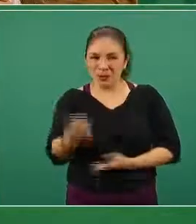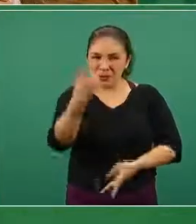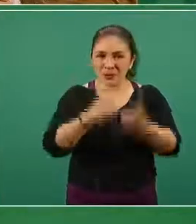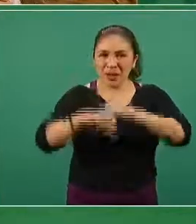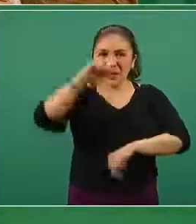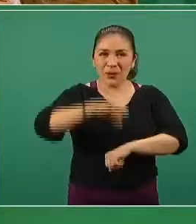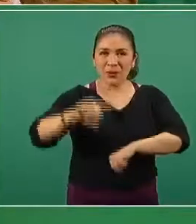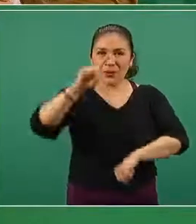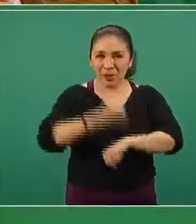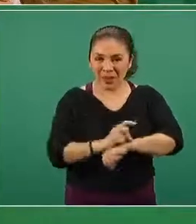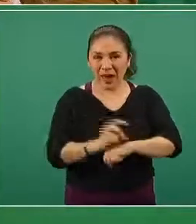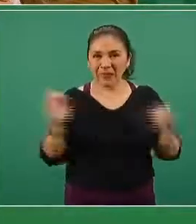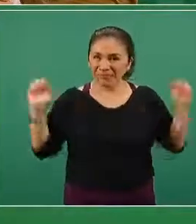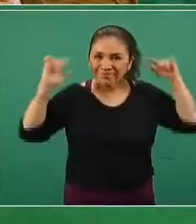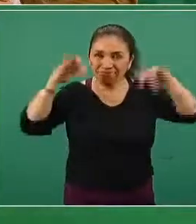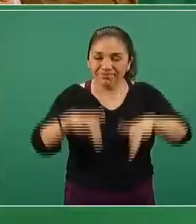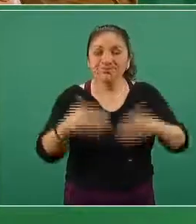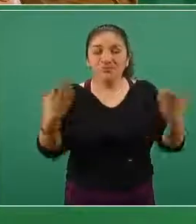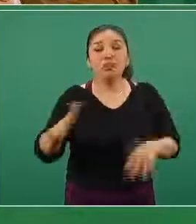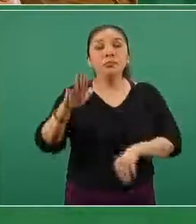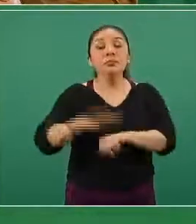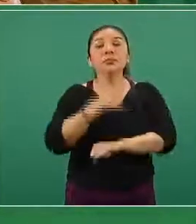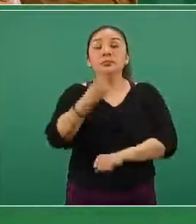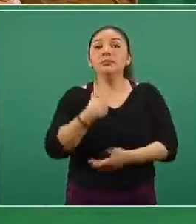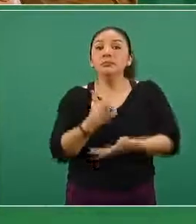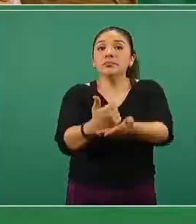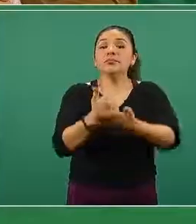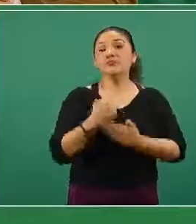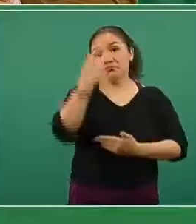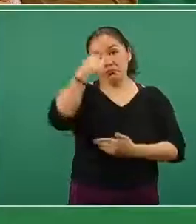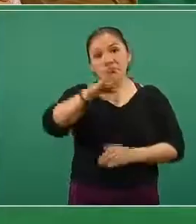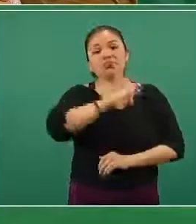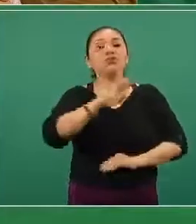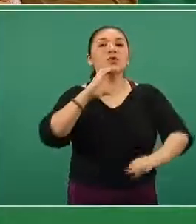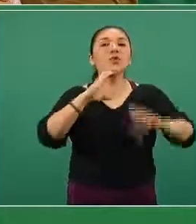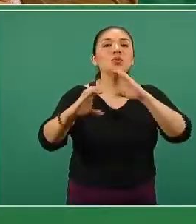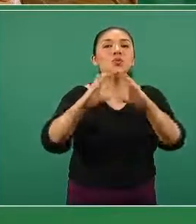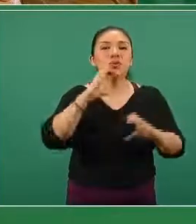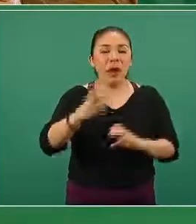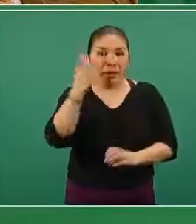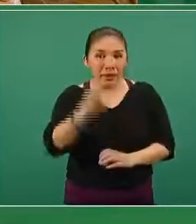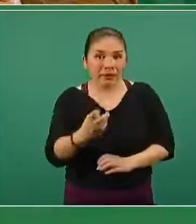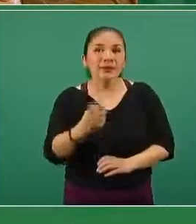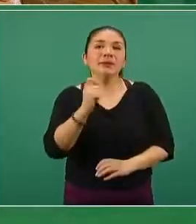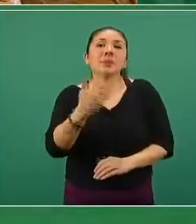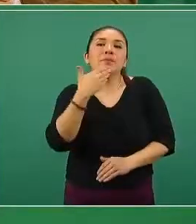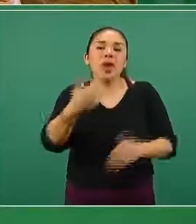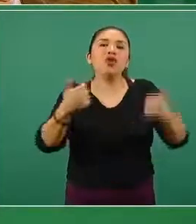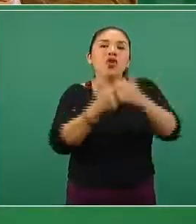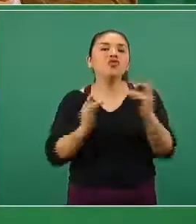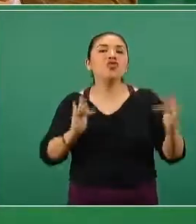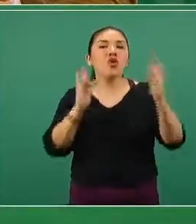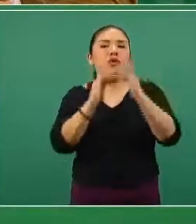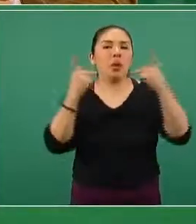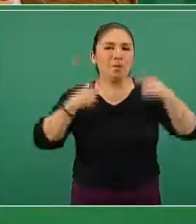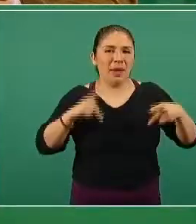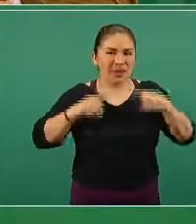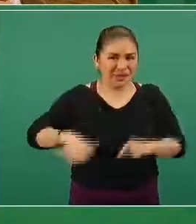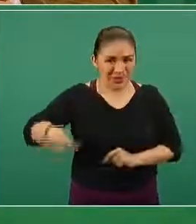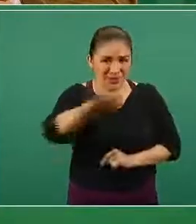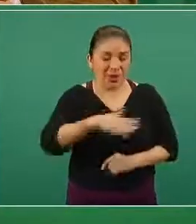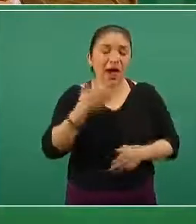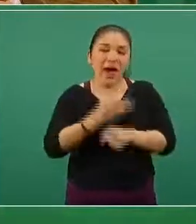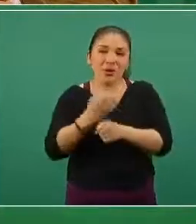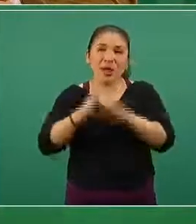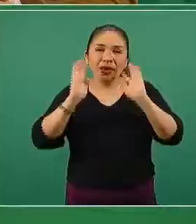aquí físicamente, porque nos ayudan a comunicar esta comunicación efectiva con la población. Así es que